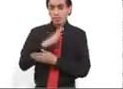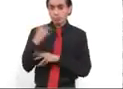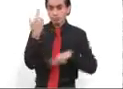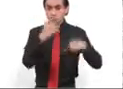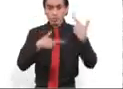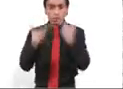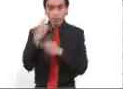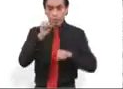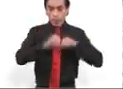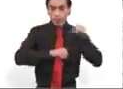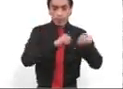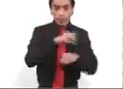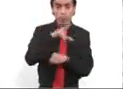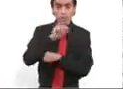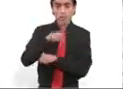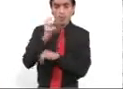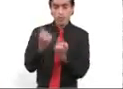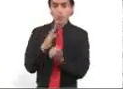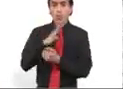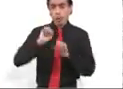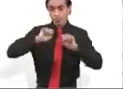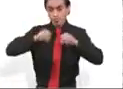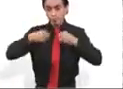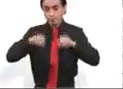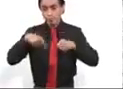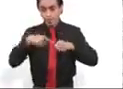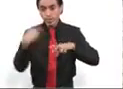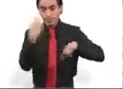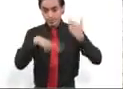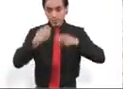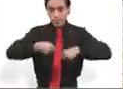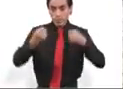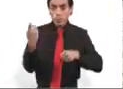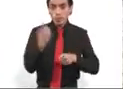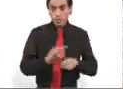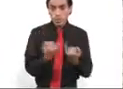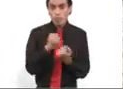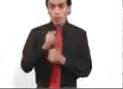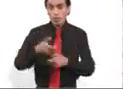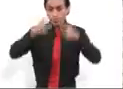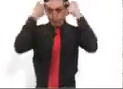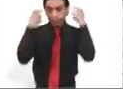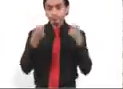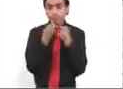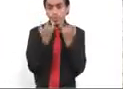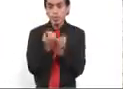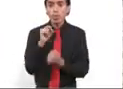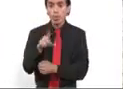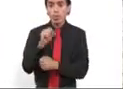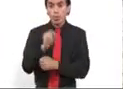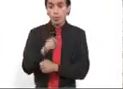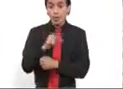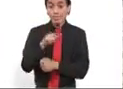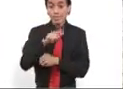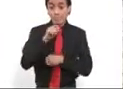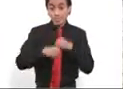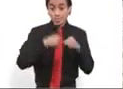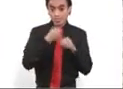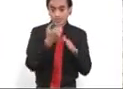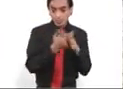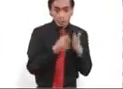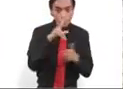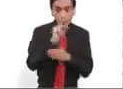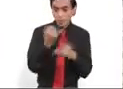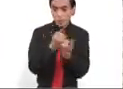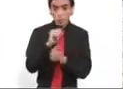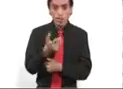las rodadas, sino operativos de seguridad a motociclistas que tienen que ver, como decía, con el uso de casco, que no vayan menores de edad y que evidentemente no se consuma